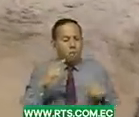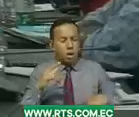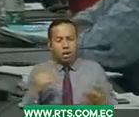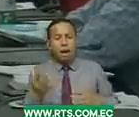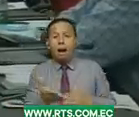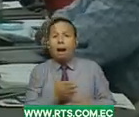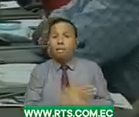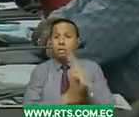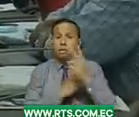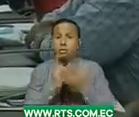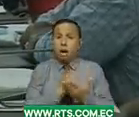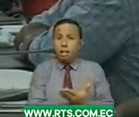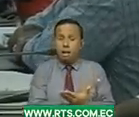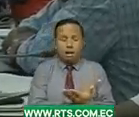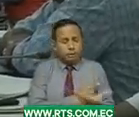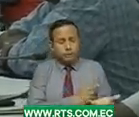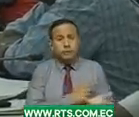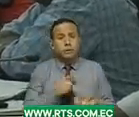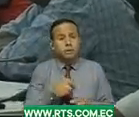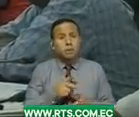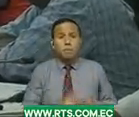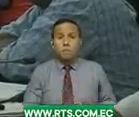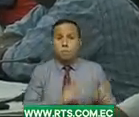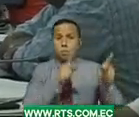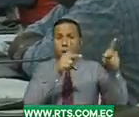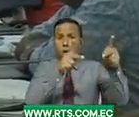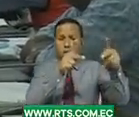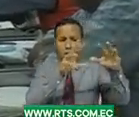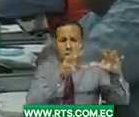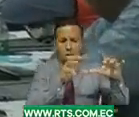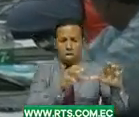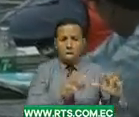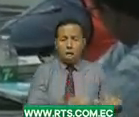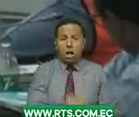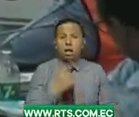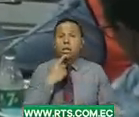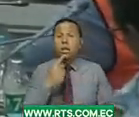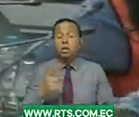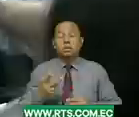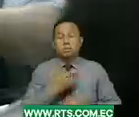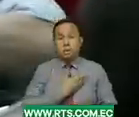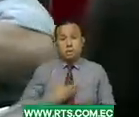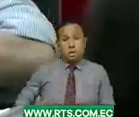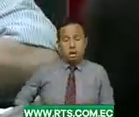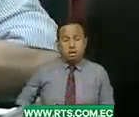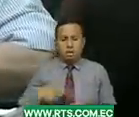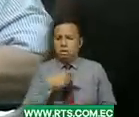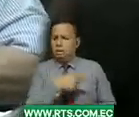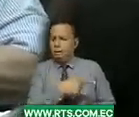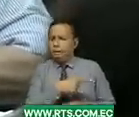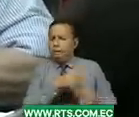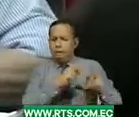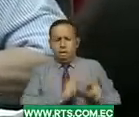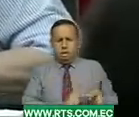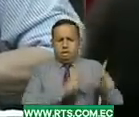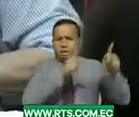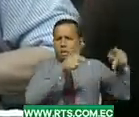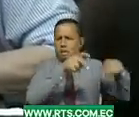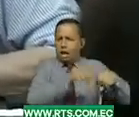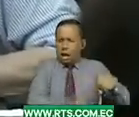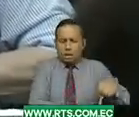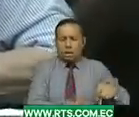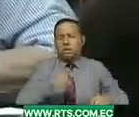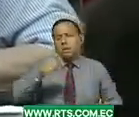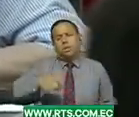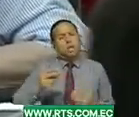El reemplazo de este puente fue declarado como una obra prioritaria por el primer mandatario. El Ministerio de Obras